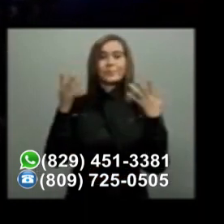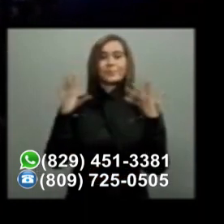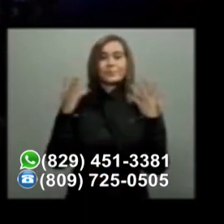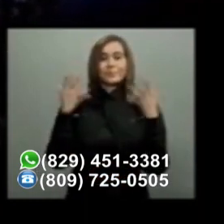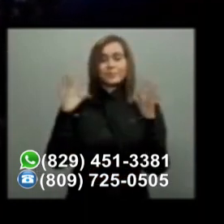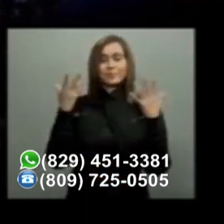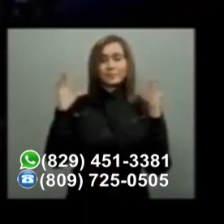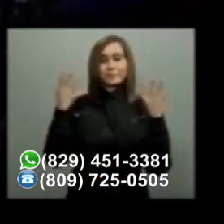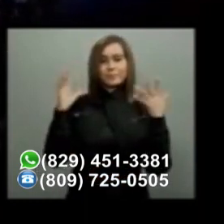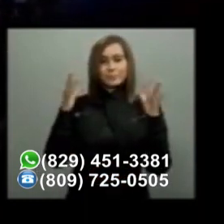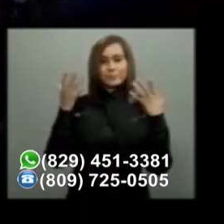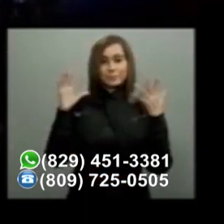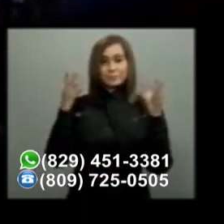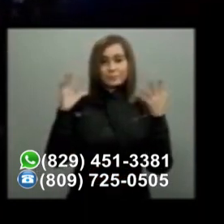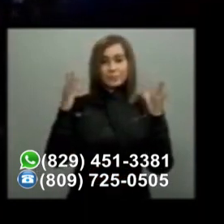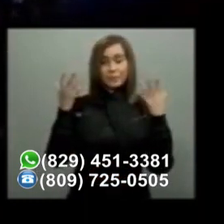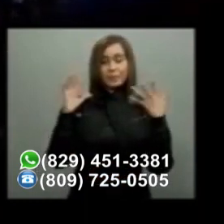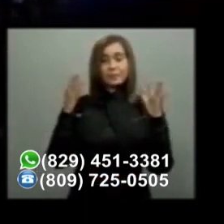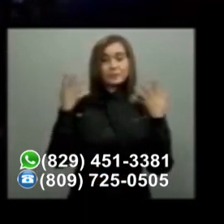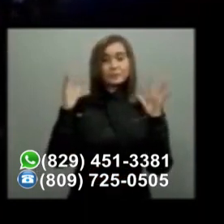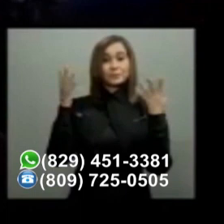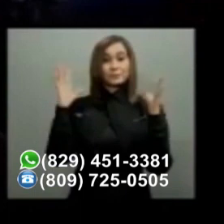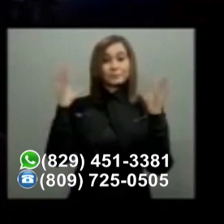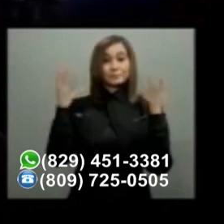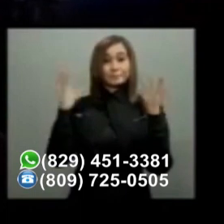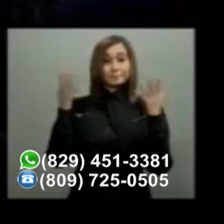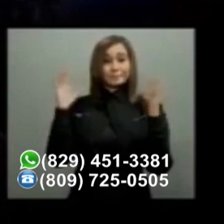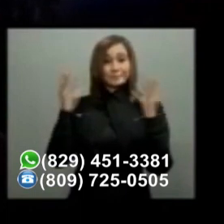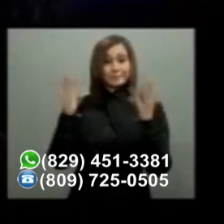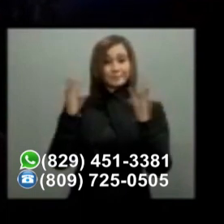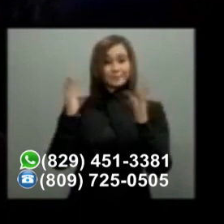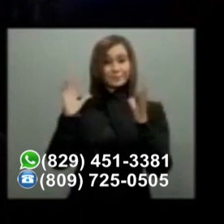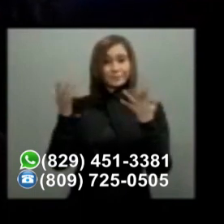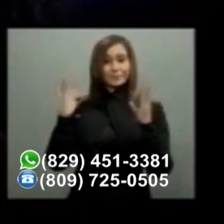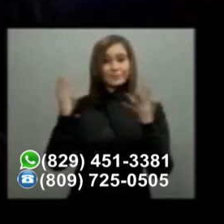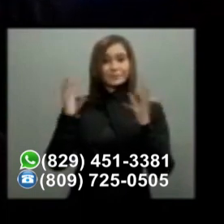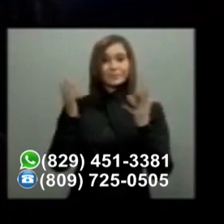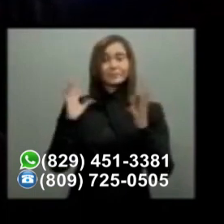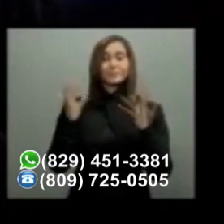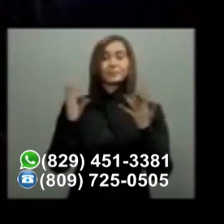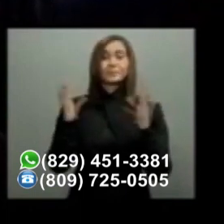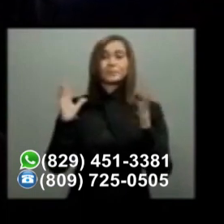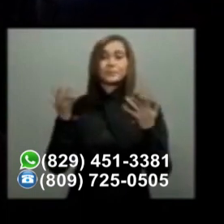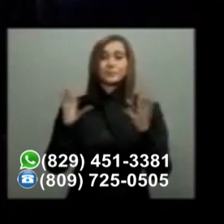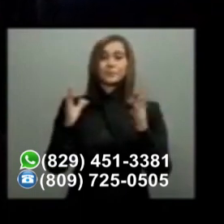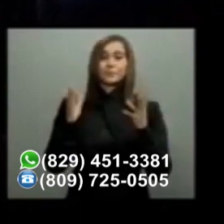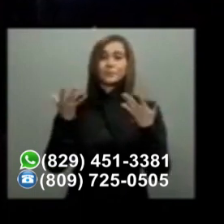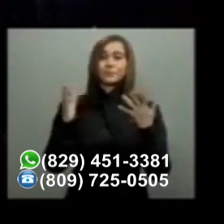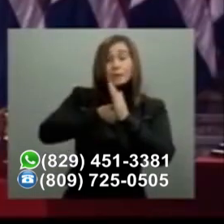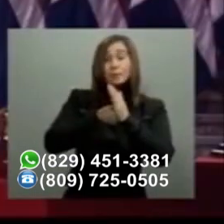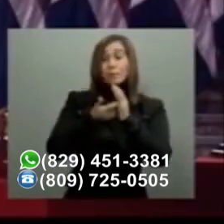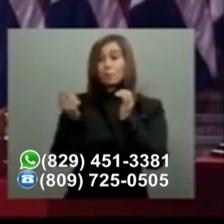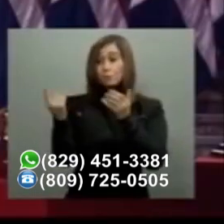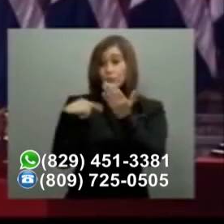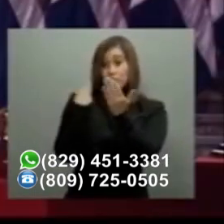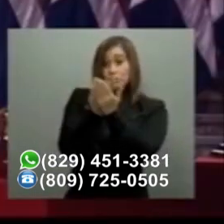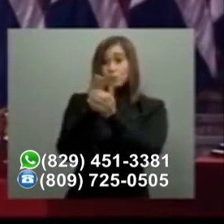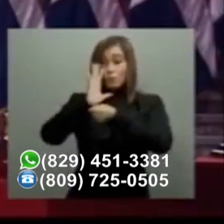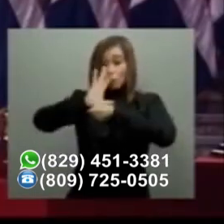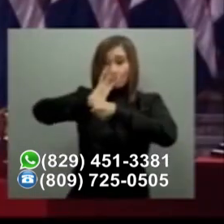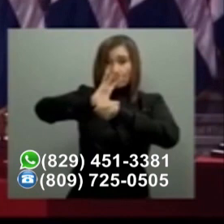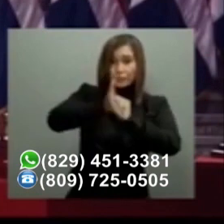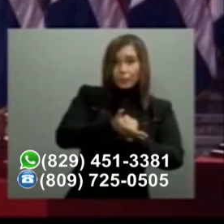de ape y la dirección de información y prensa de la presidencia de acuerdo al mandatario la